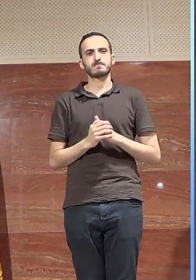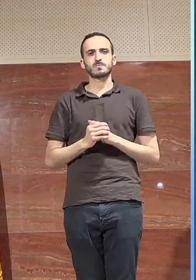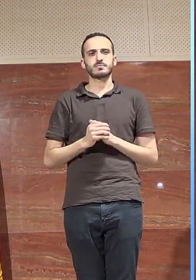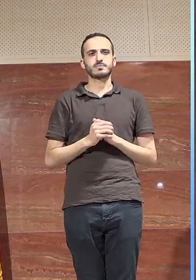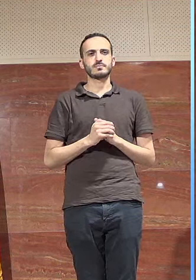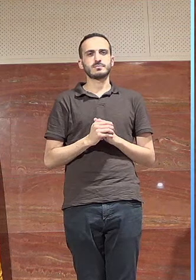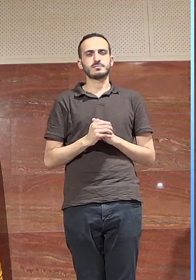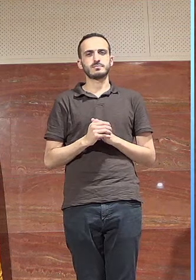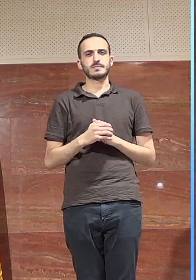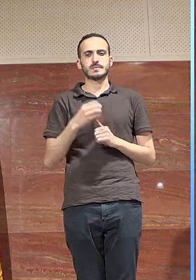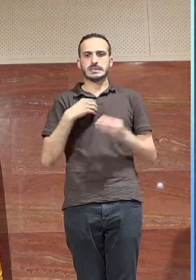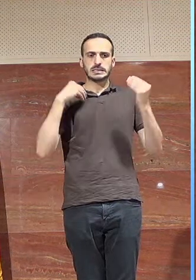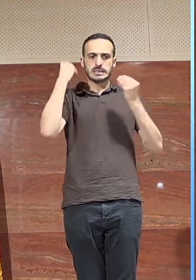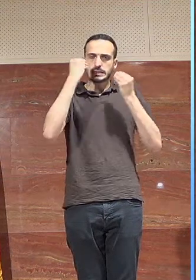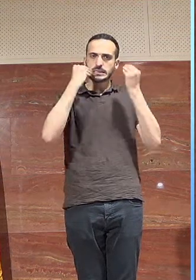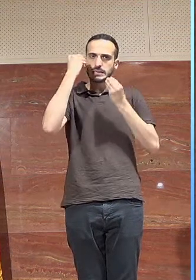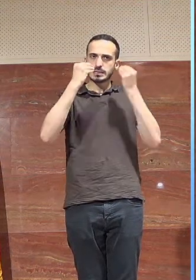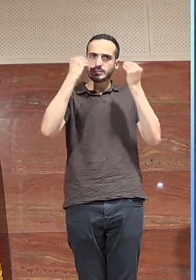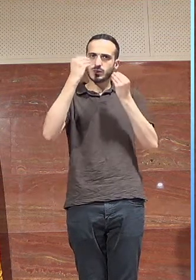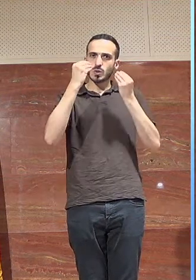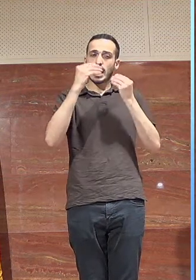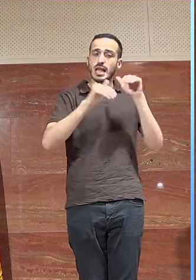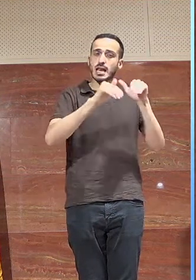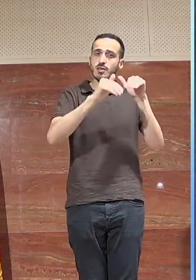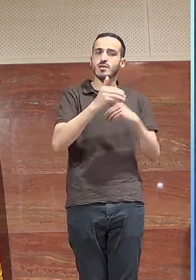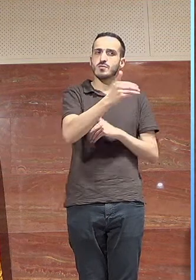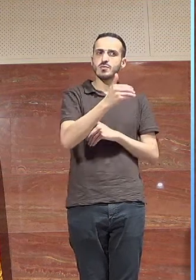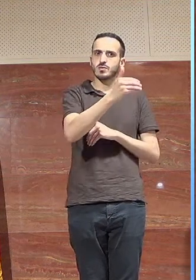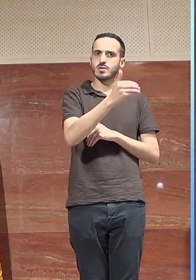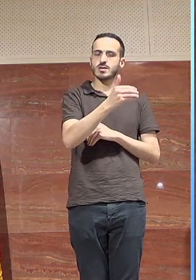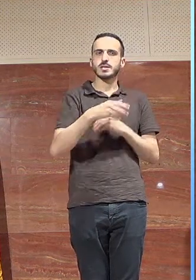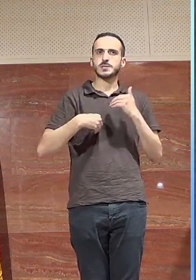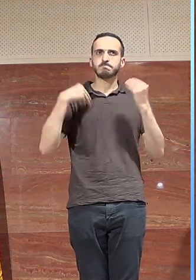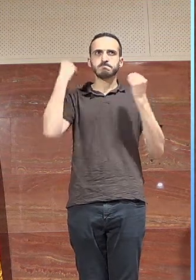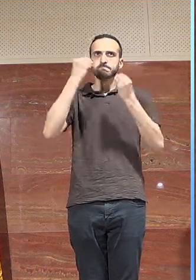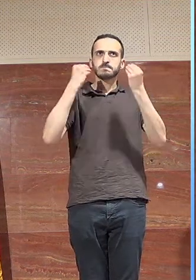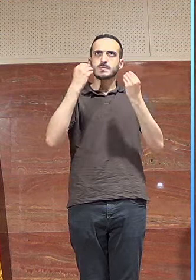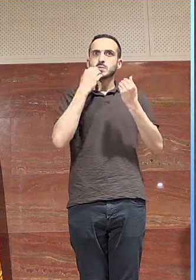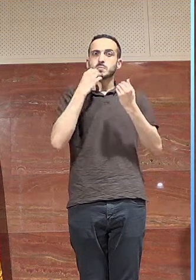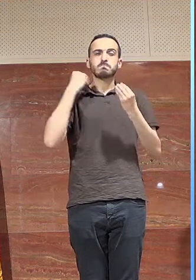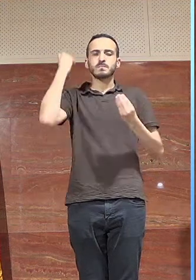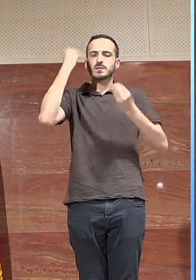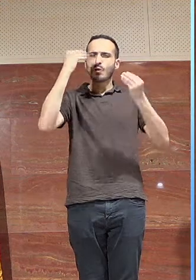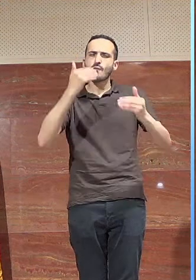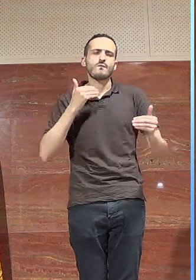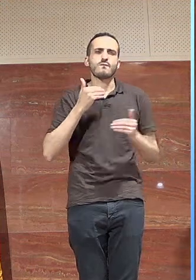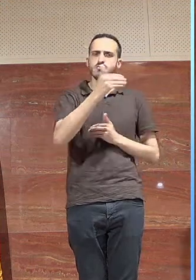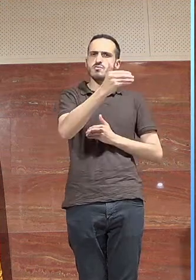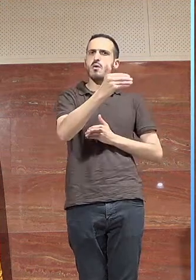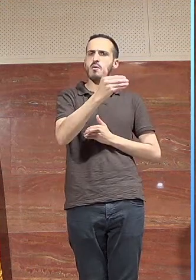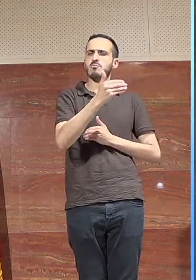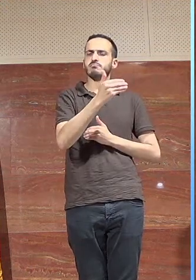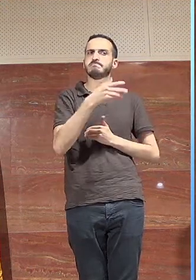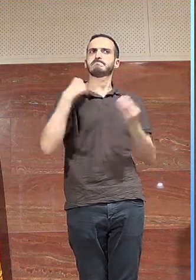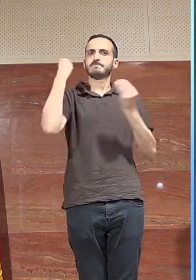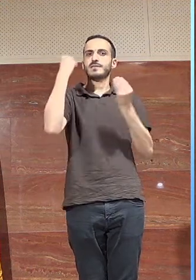Si en vez de pensar en las próximas elecciones pues tuviera las luces un poquito más largas, a lo mejor pensaba otro tipo de